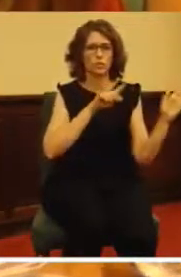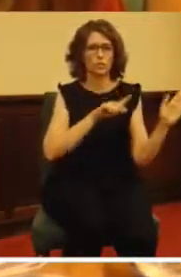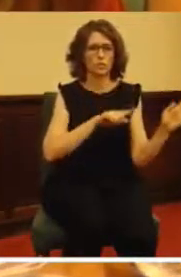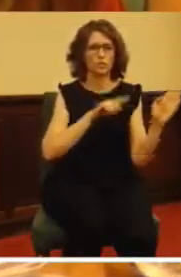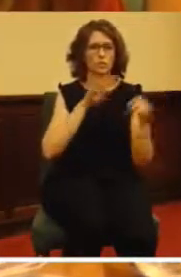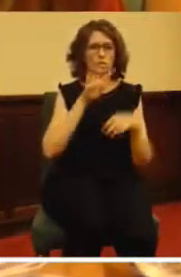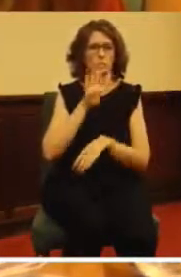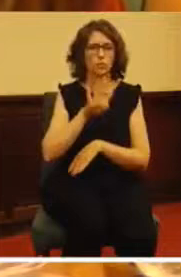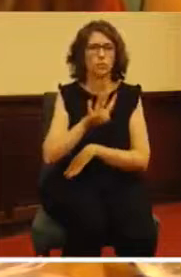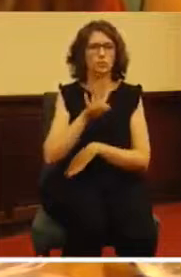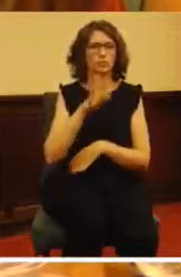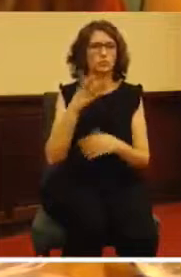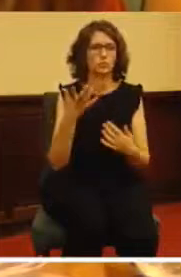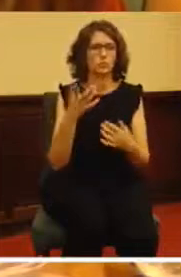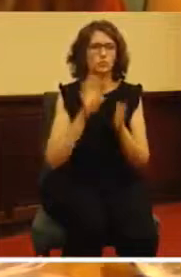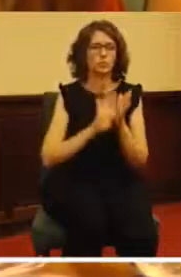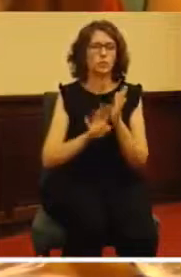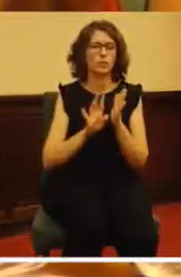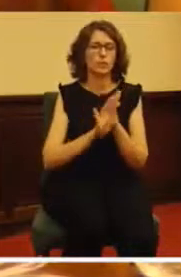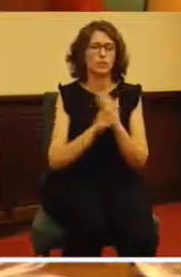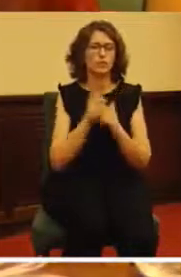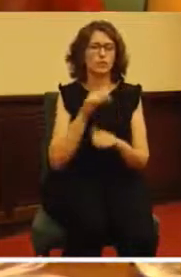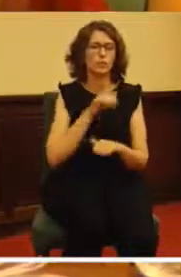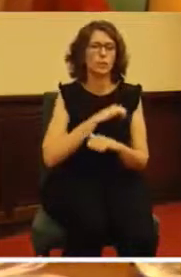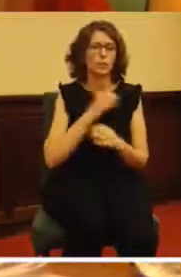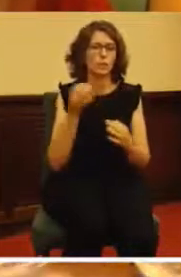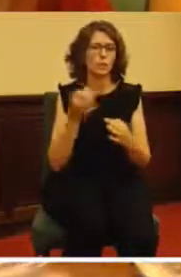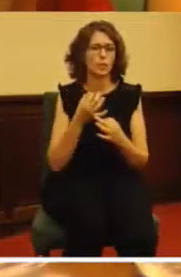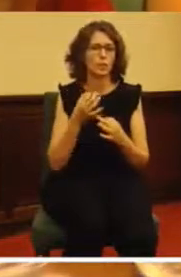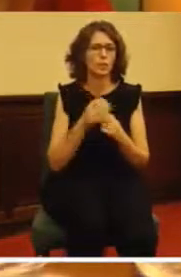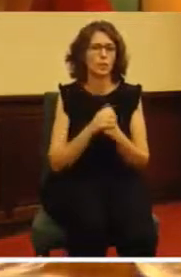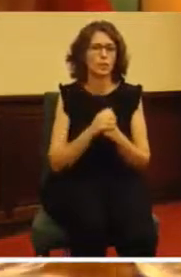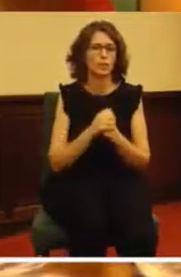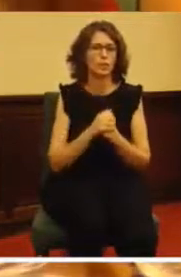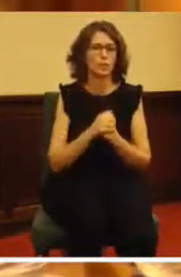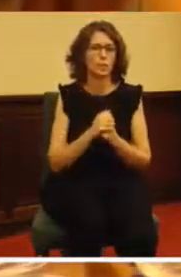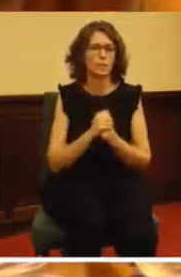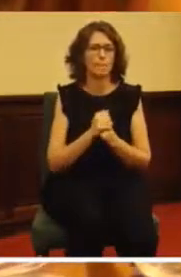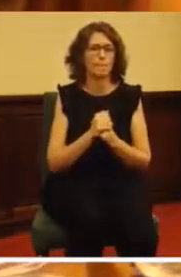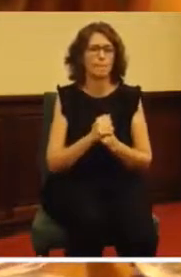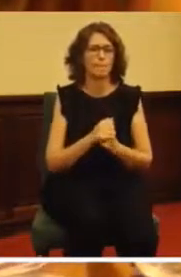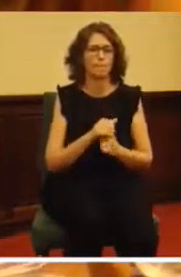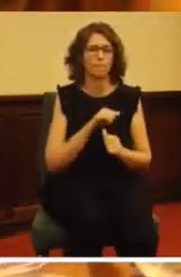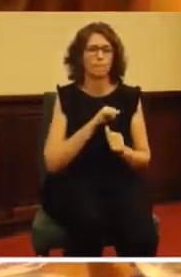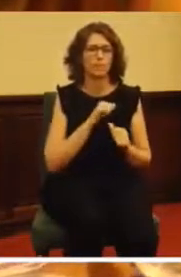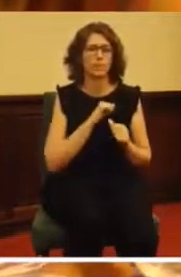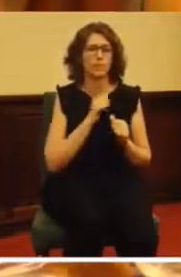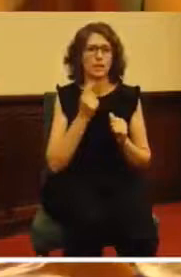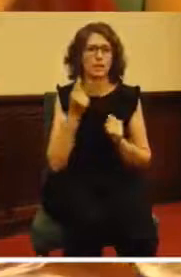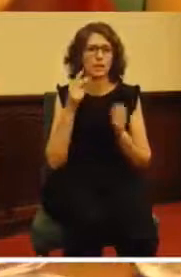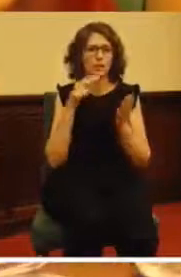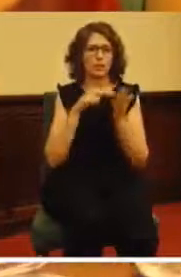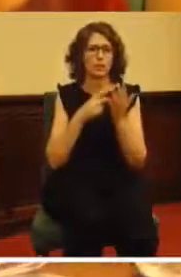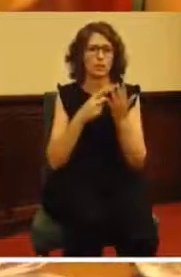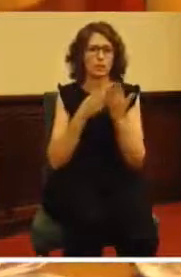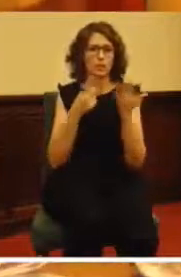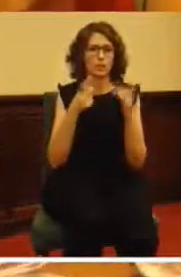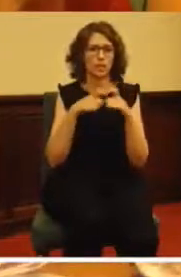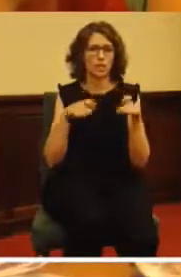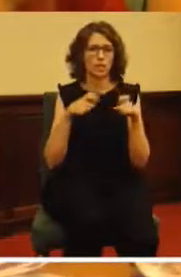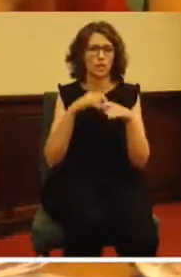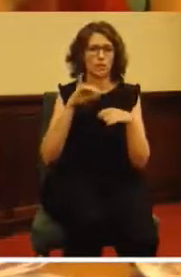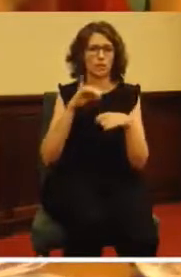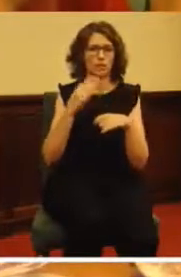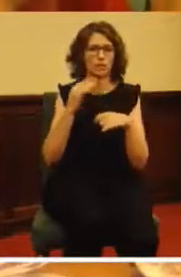¿qué esperaba la ciudadanía mostoleña? Bueno, pues la ciudadanía mostoleña pues esperaba que en el recibo del año 2016, en el recibo del IBI del